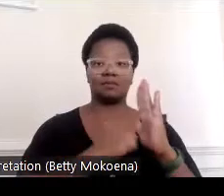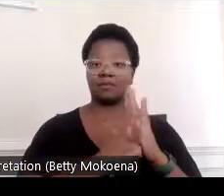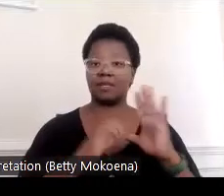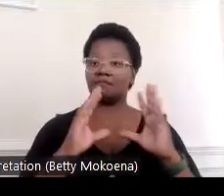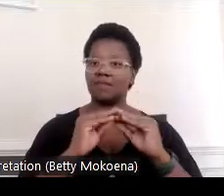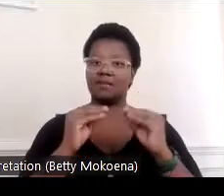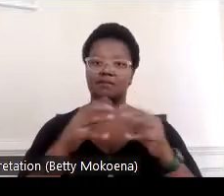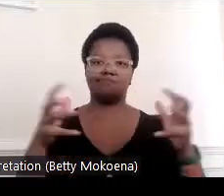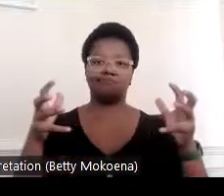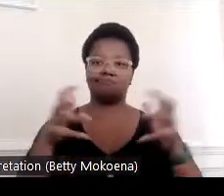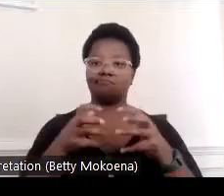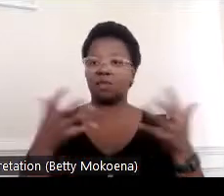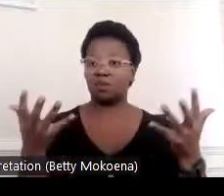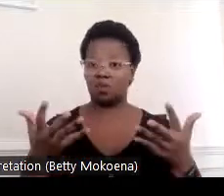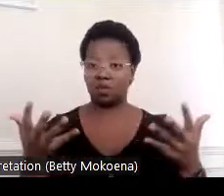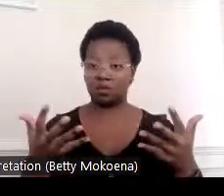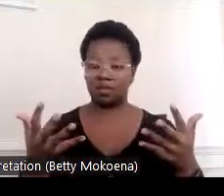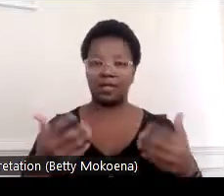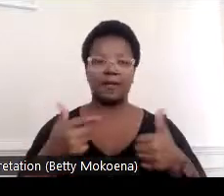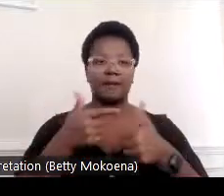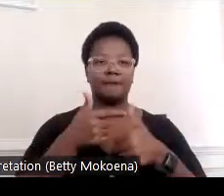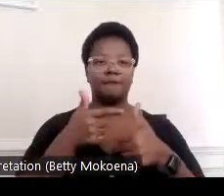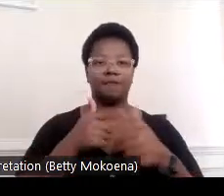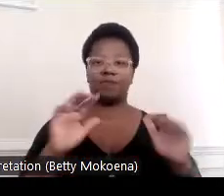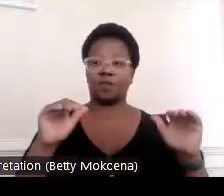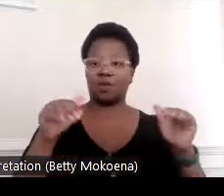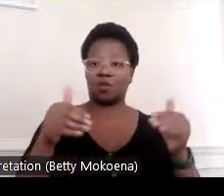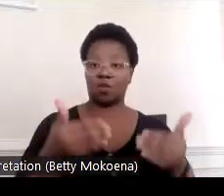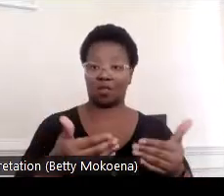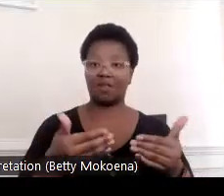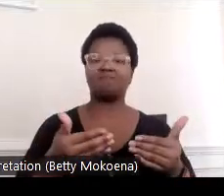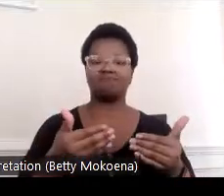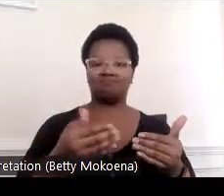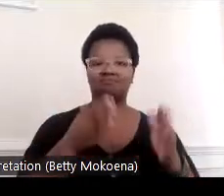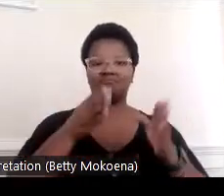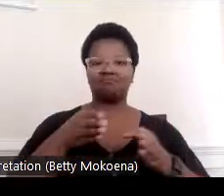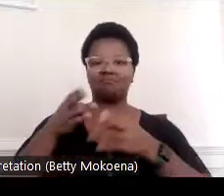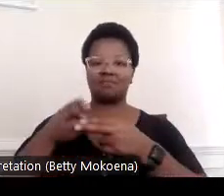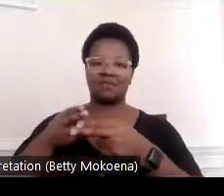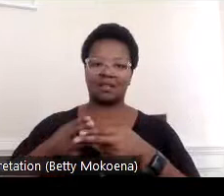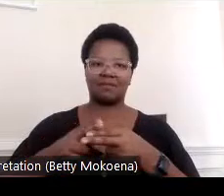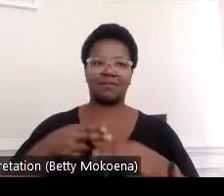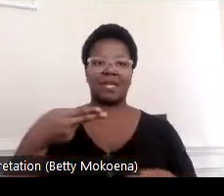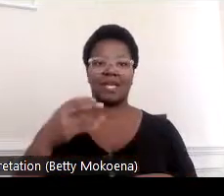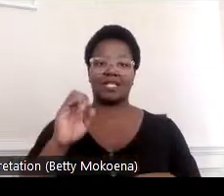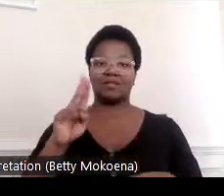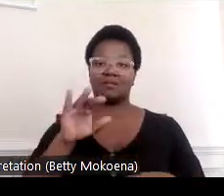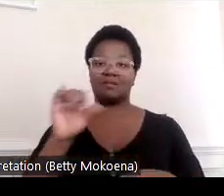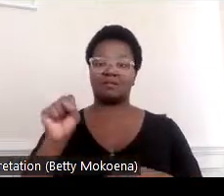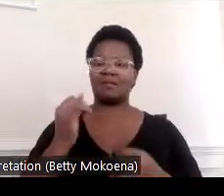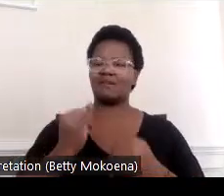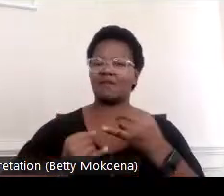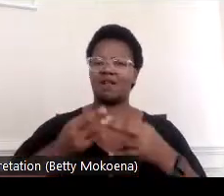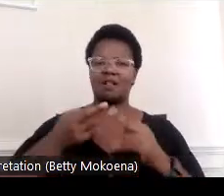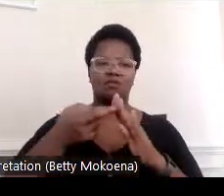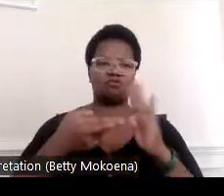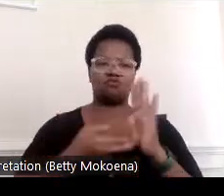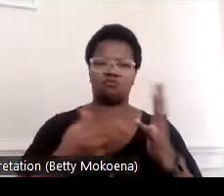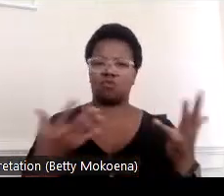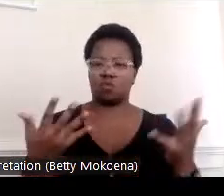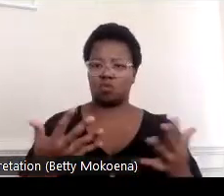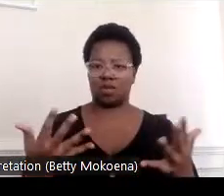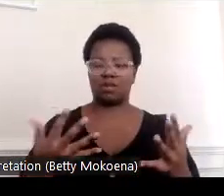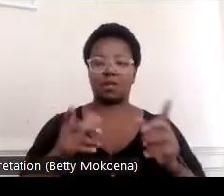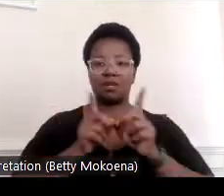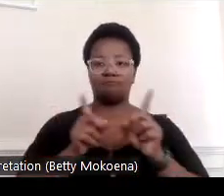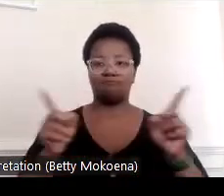ahora la agenda para el día de hoy es la que sigue tendremos bienvenidas introducciones o presentaciones Cuál es la regla